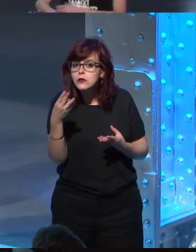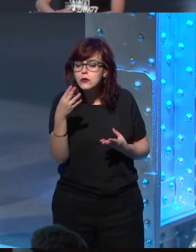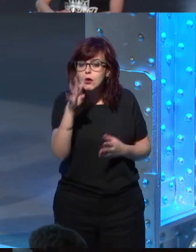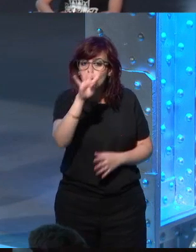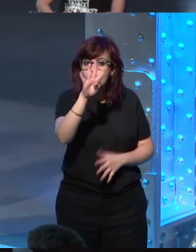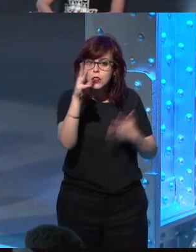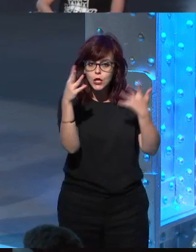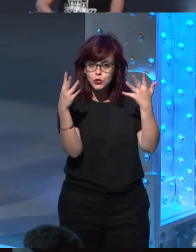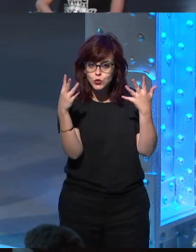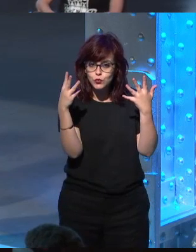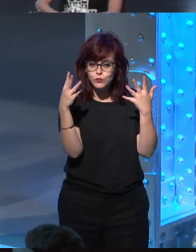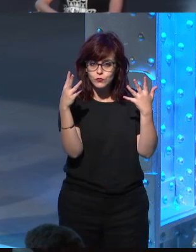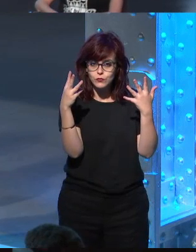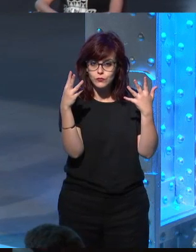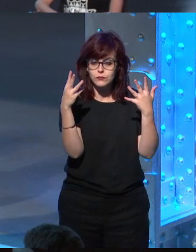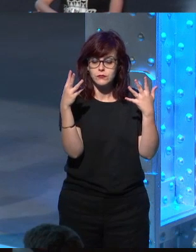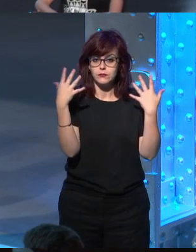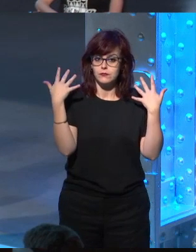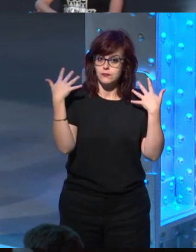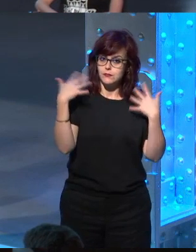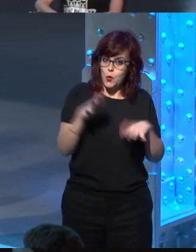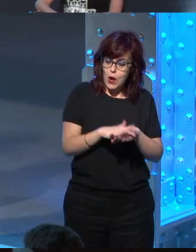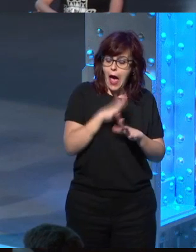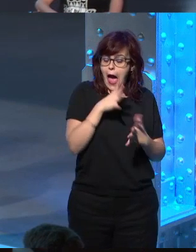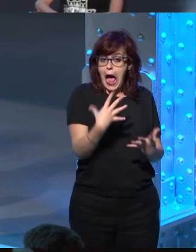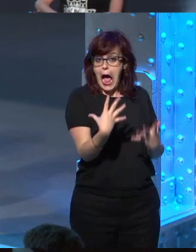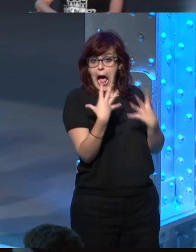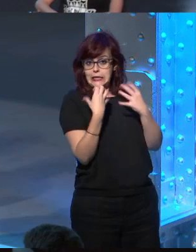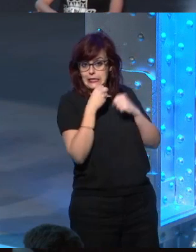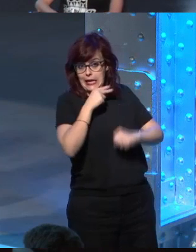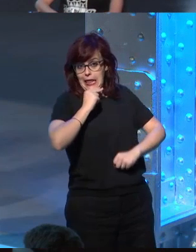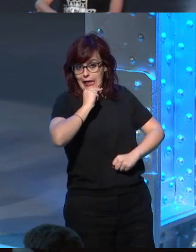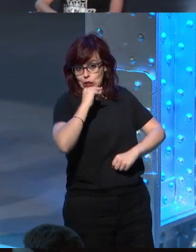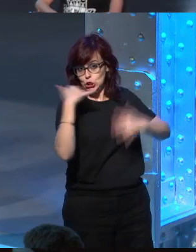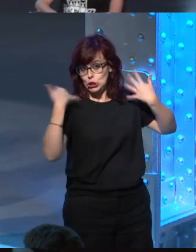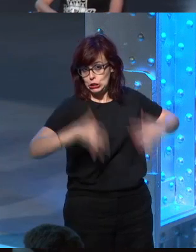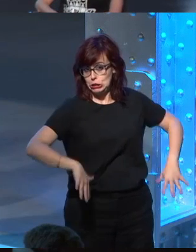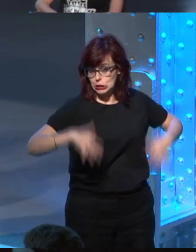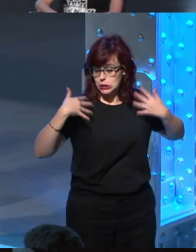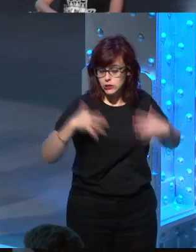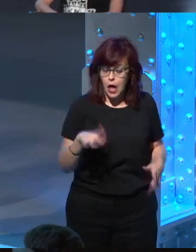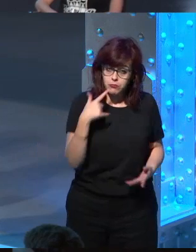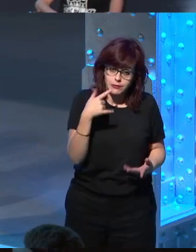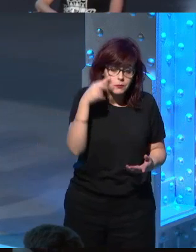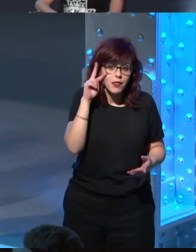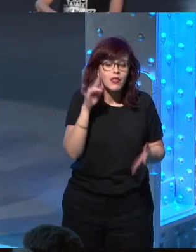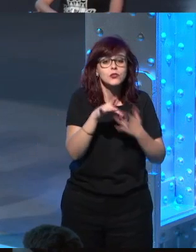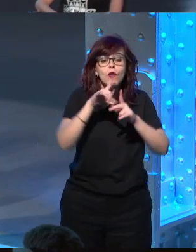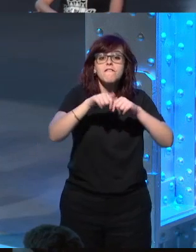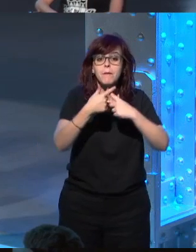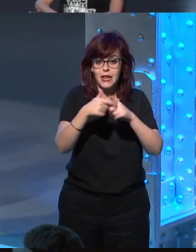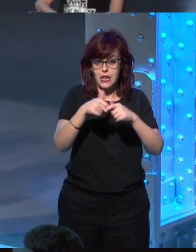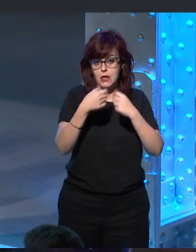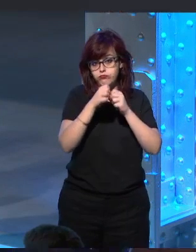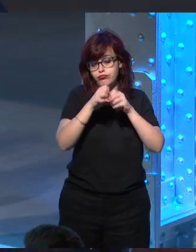usted? Está el ataque bien, ¿no? El libro bien documentado de la propia experiencia. Sí, claro. A mí dicen, escribe de la familia. De